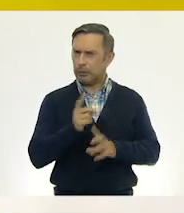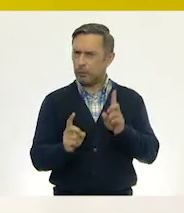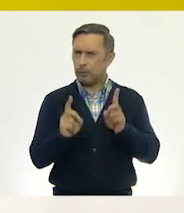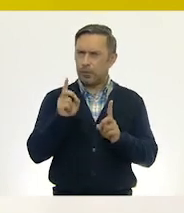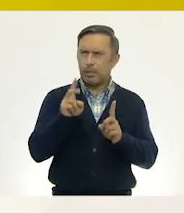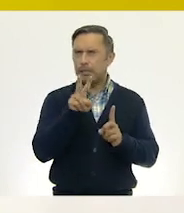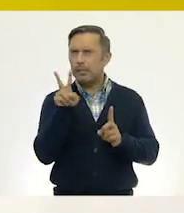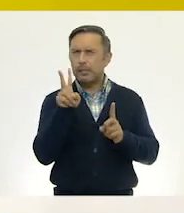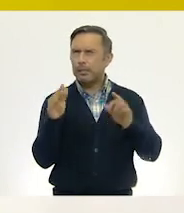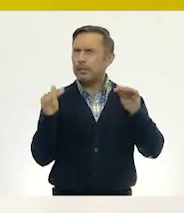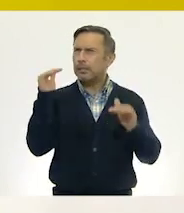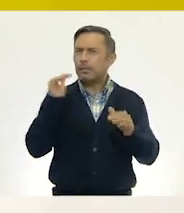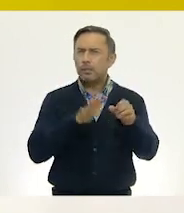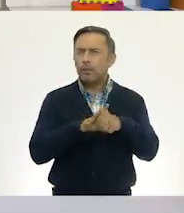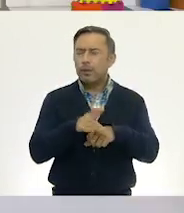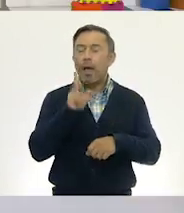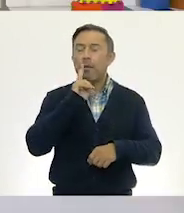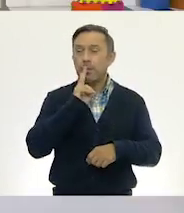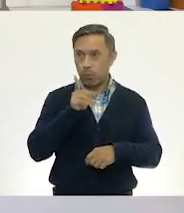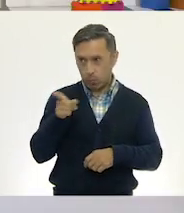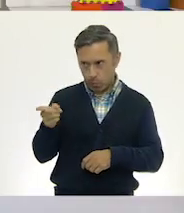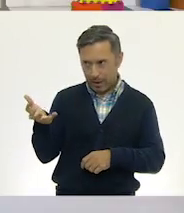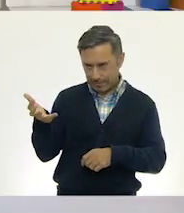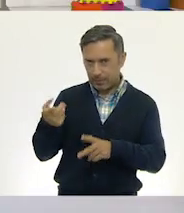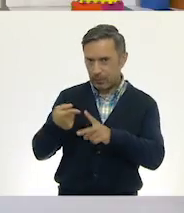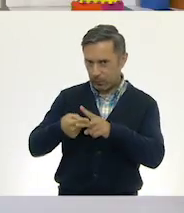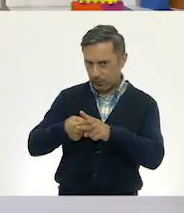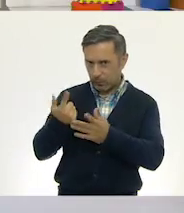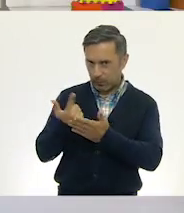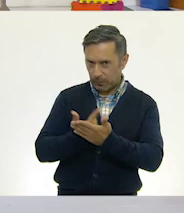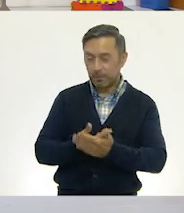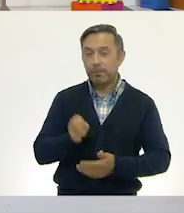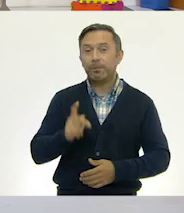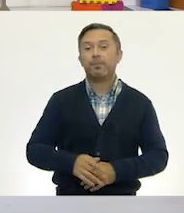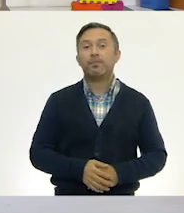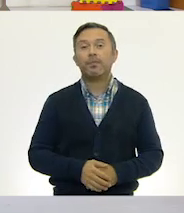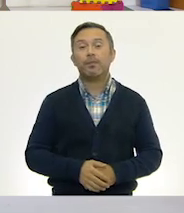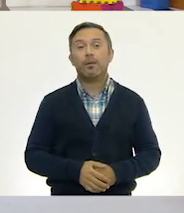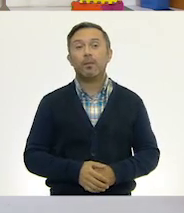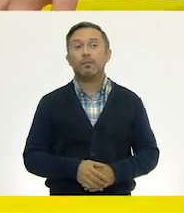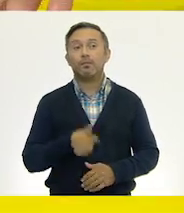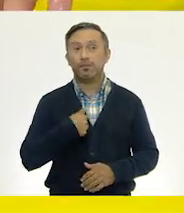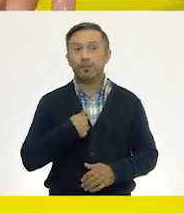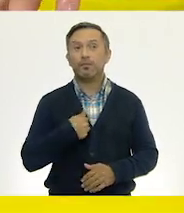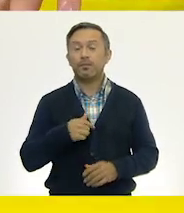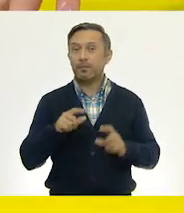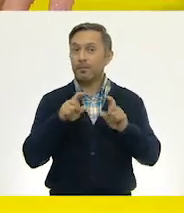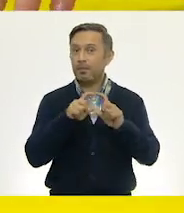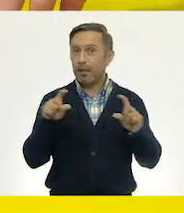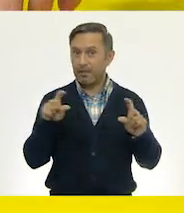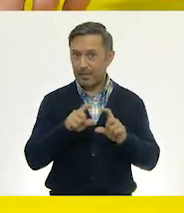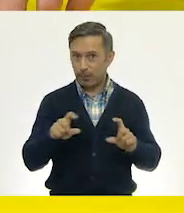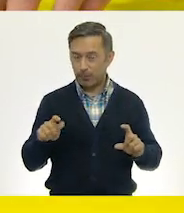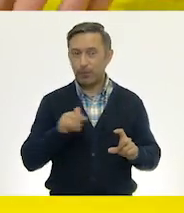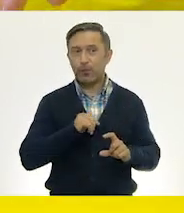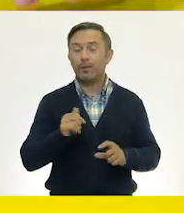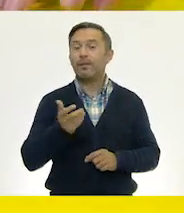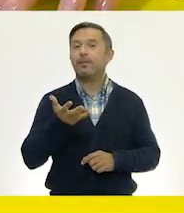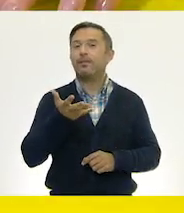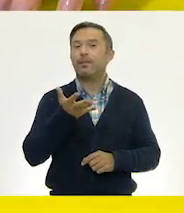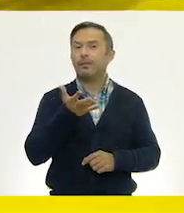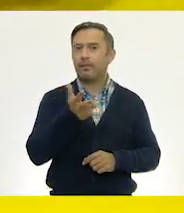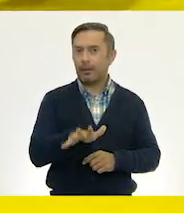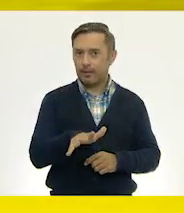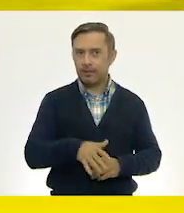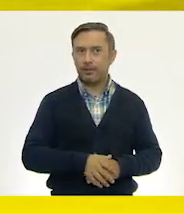fichas. ¿Te parece si cuentas todas? Voy a contar los míos. Entonces, tengo aquí un tablero lleno, que son 10,